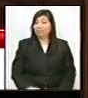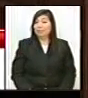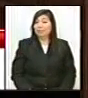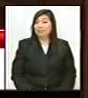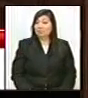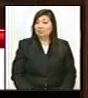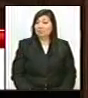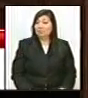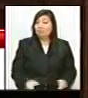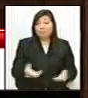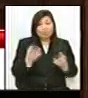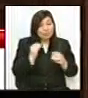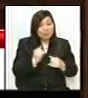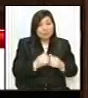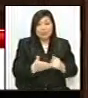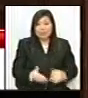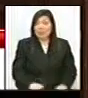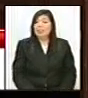Saquen sus propias conclusiones.